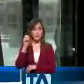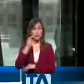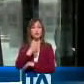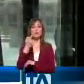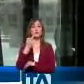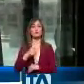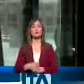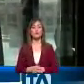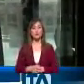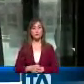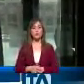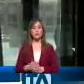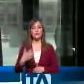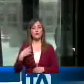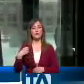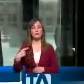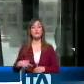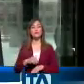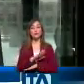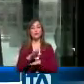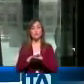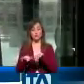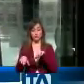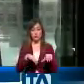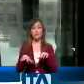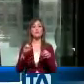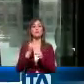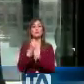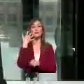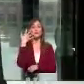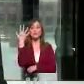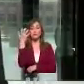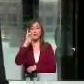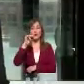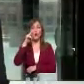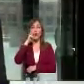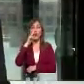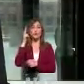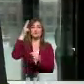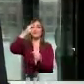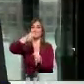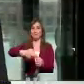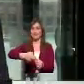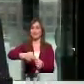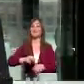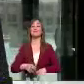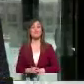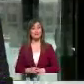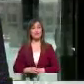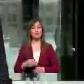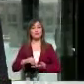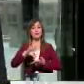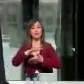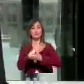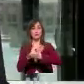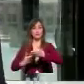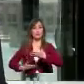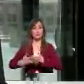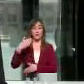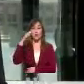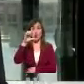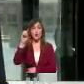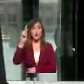también se refirieron a las actividades que van a realizar desde el 15 de junio de forma presencial, para lo cual Yori también ha solicitado que